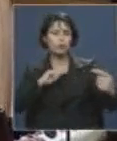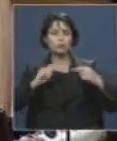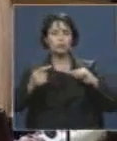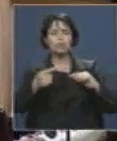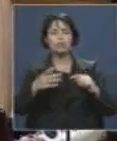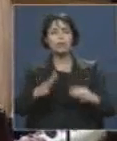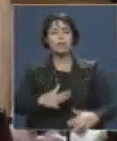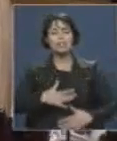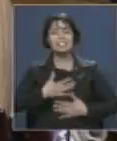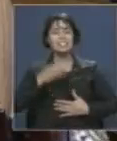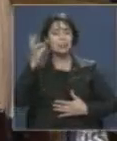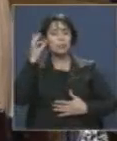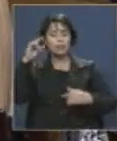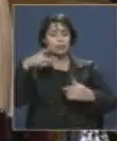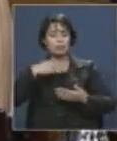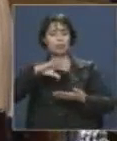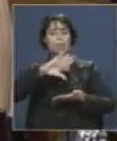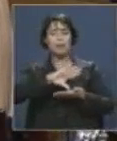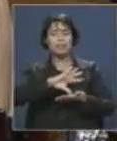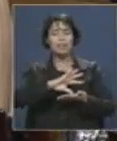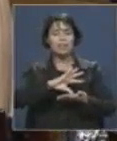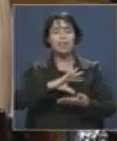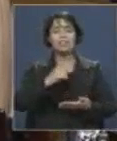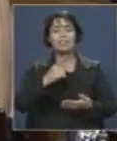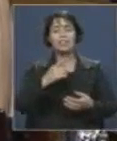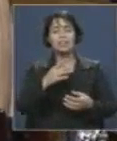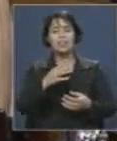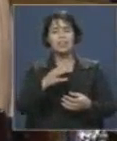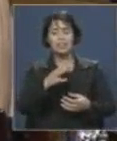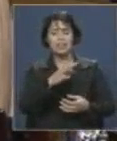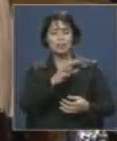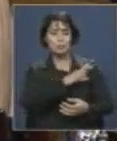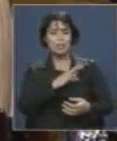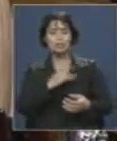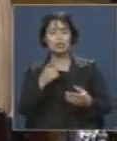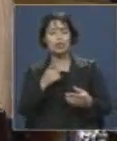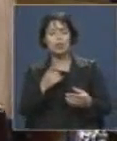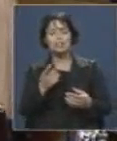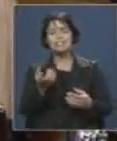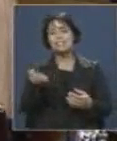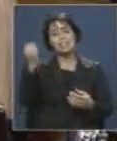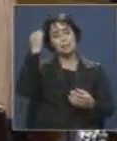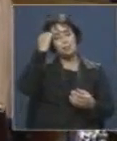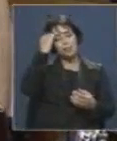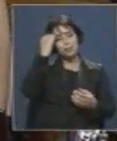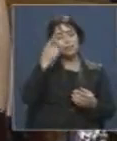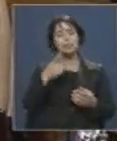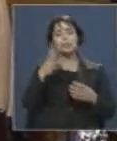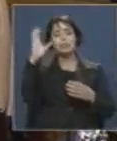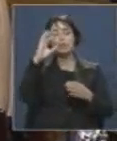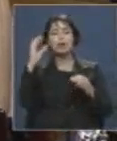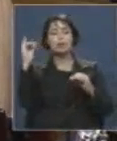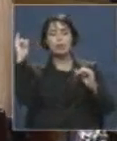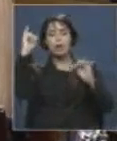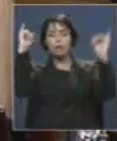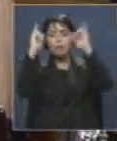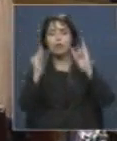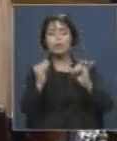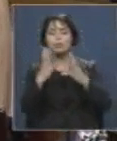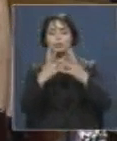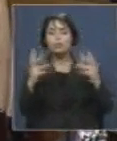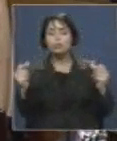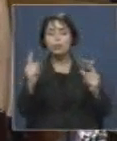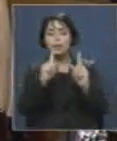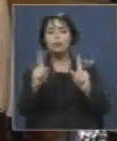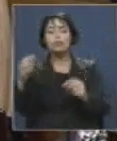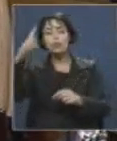sientan que tenemos un ministro que se retracta de su equivocación inicial y busca mecanismos para solucionar el problema, para que en cada